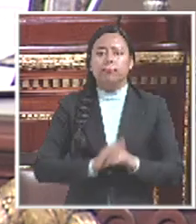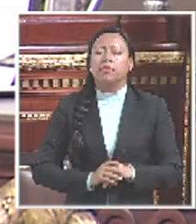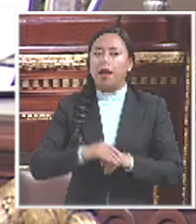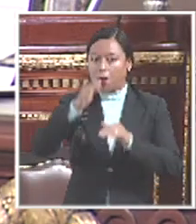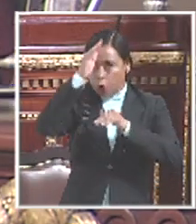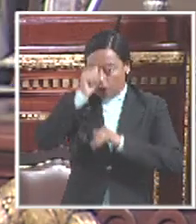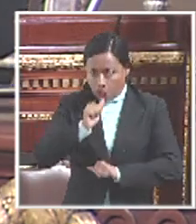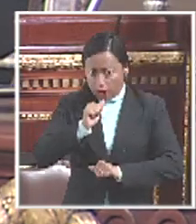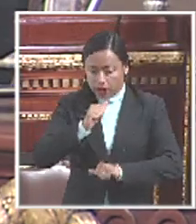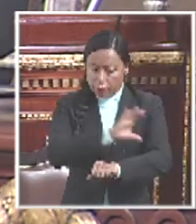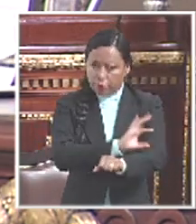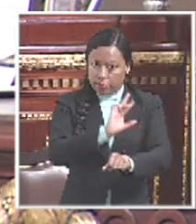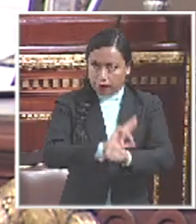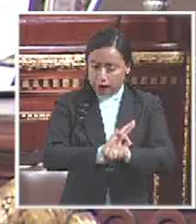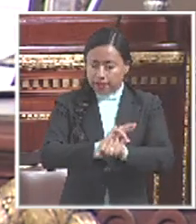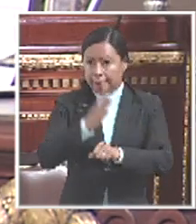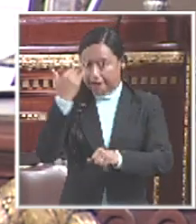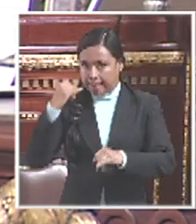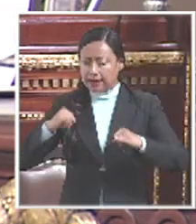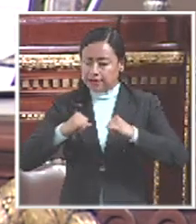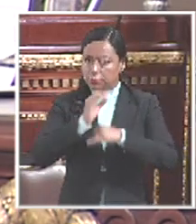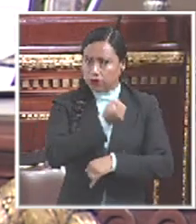de Salud para el